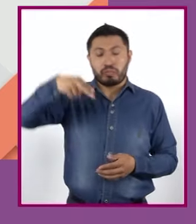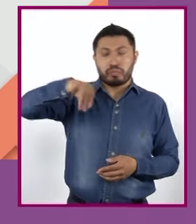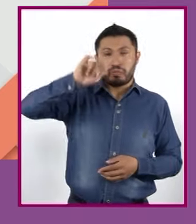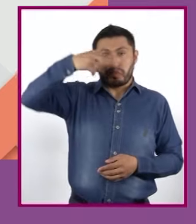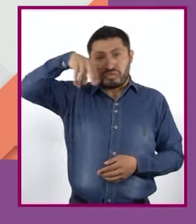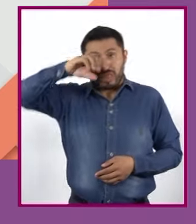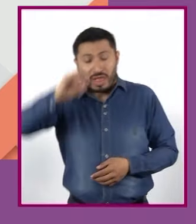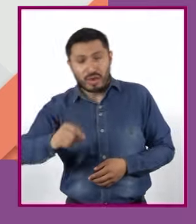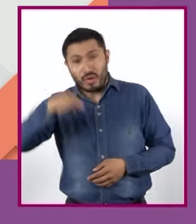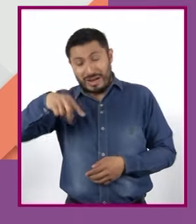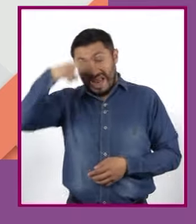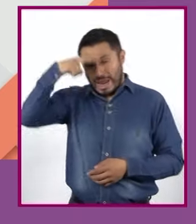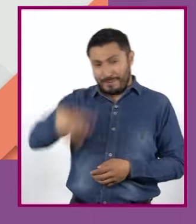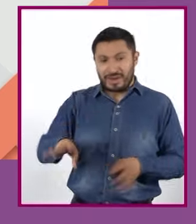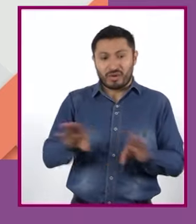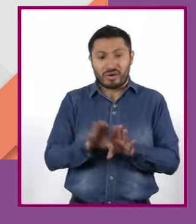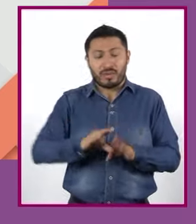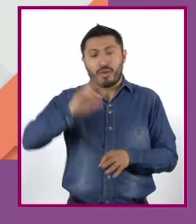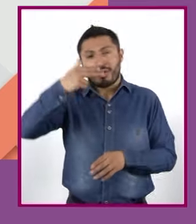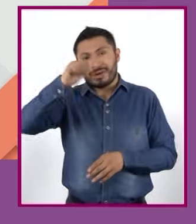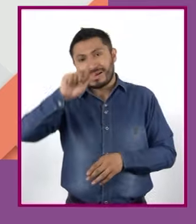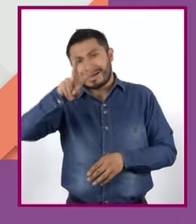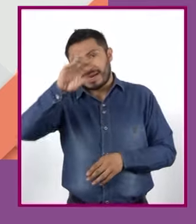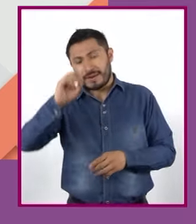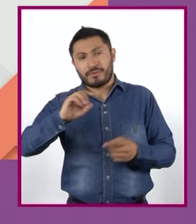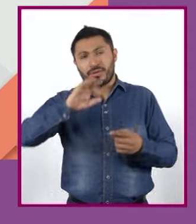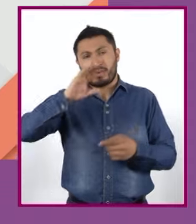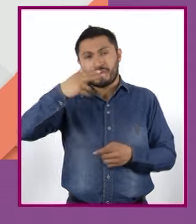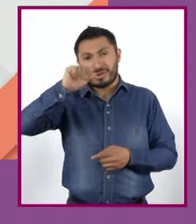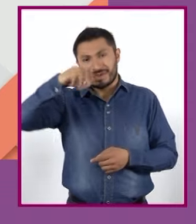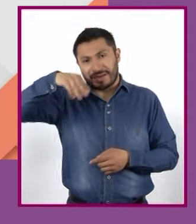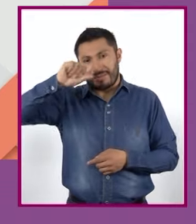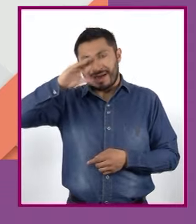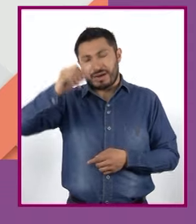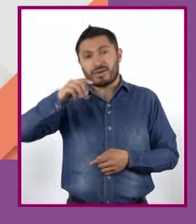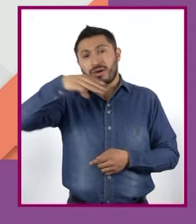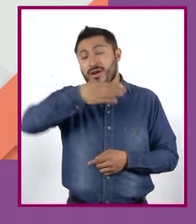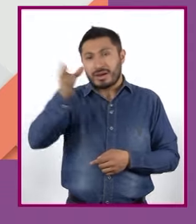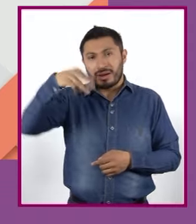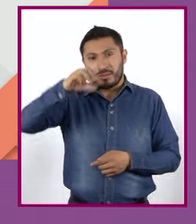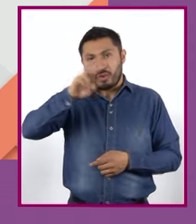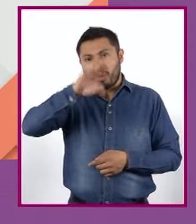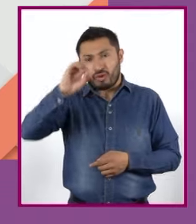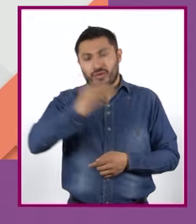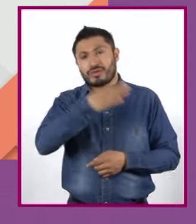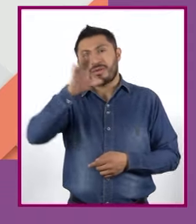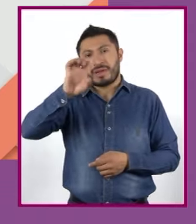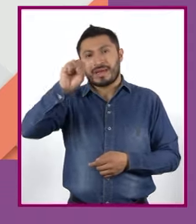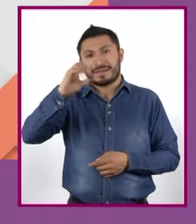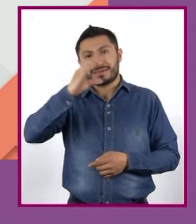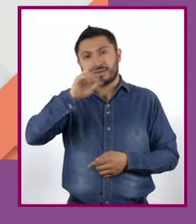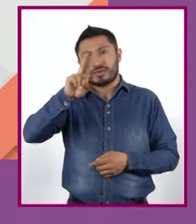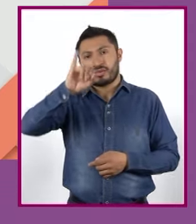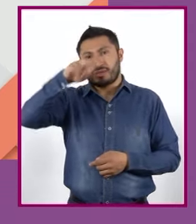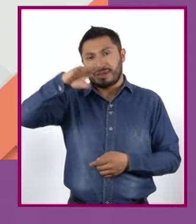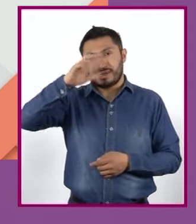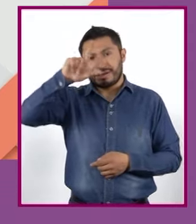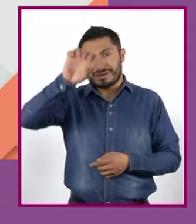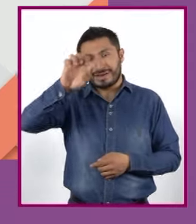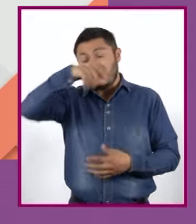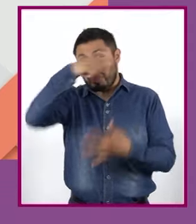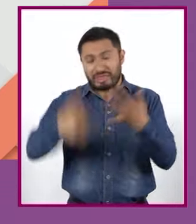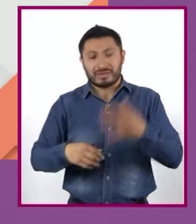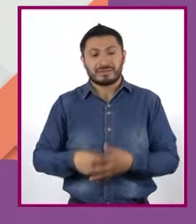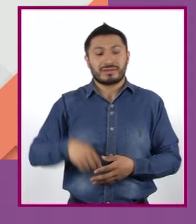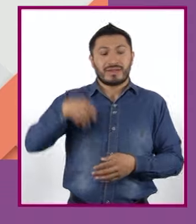en México se puede nombrar chavo, chamaco, morro, escuincle, entre otros. En Chile se dice niño